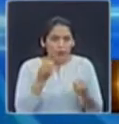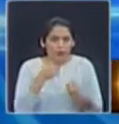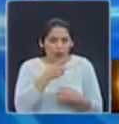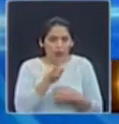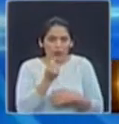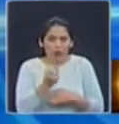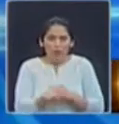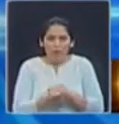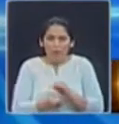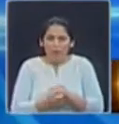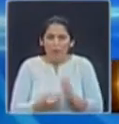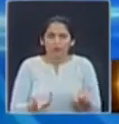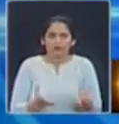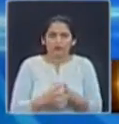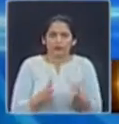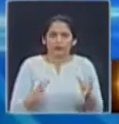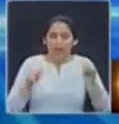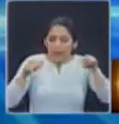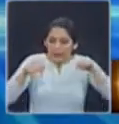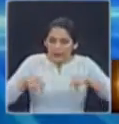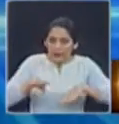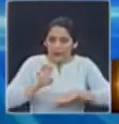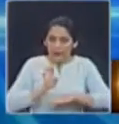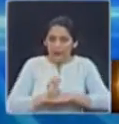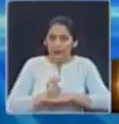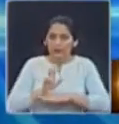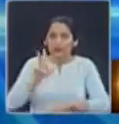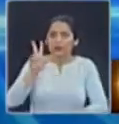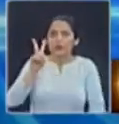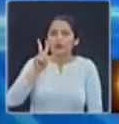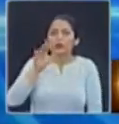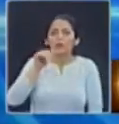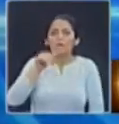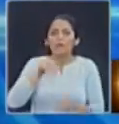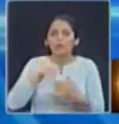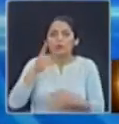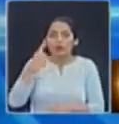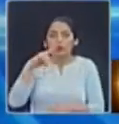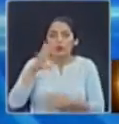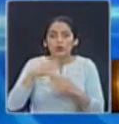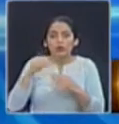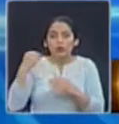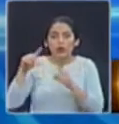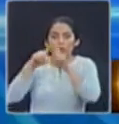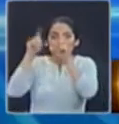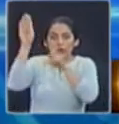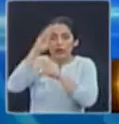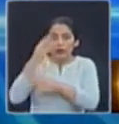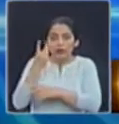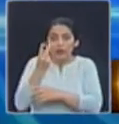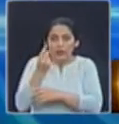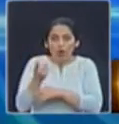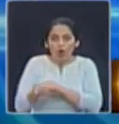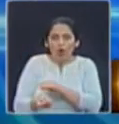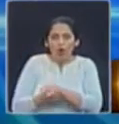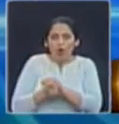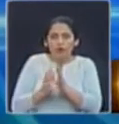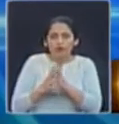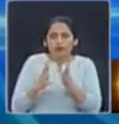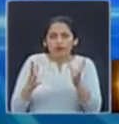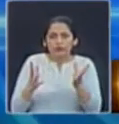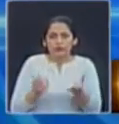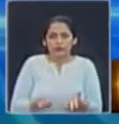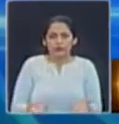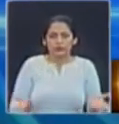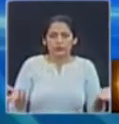han llevado más de 30 mil millones de dólares, no contrate también empresas internacionales? Claro, pero esas empresas, la de Chile y la de España, tienen cuentas en Estados